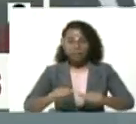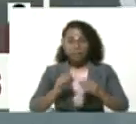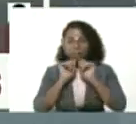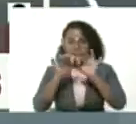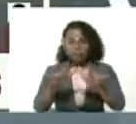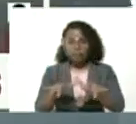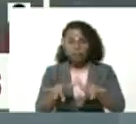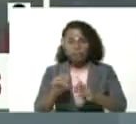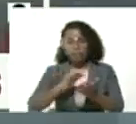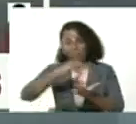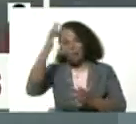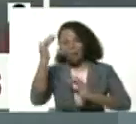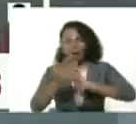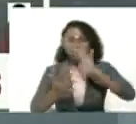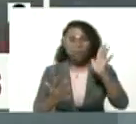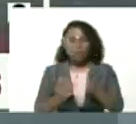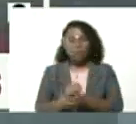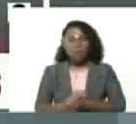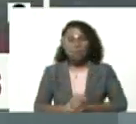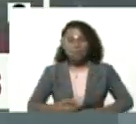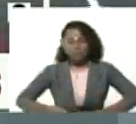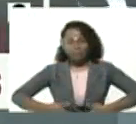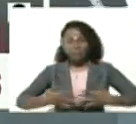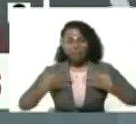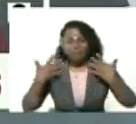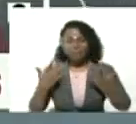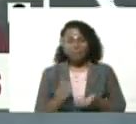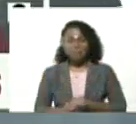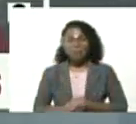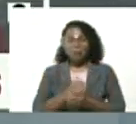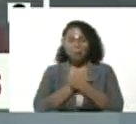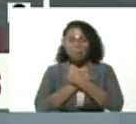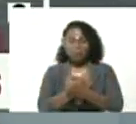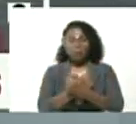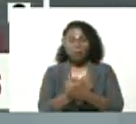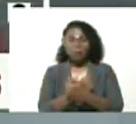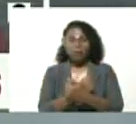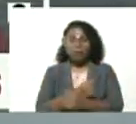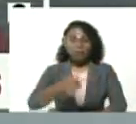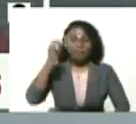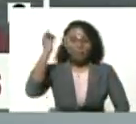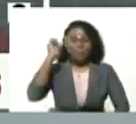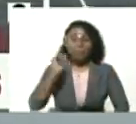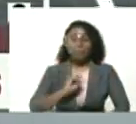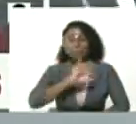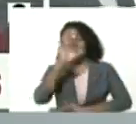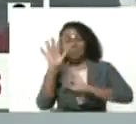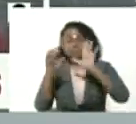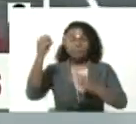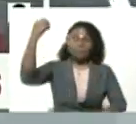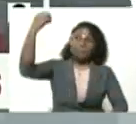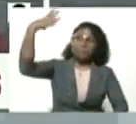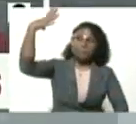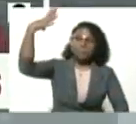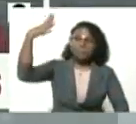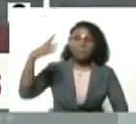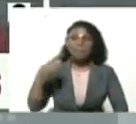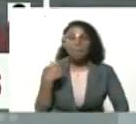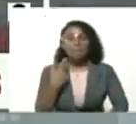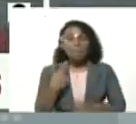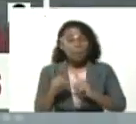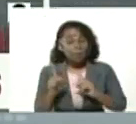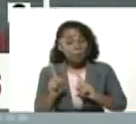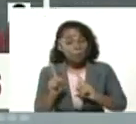de milagros, de alegría, de amor. Yaracuy es brillo, es sol, pero fíjense,